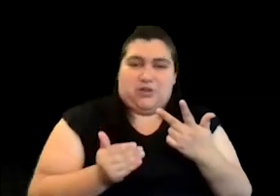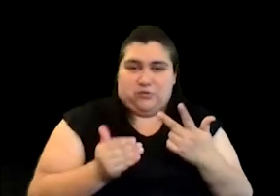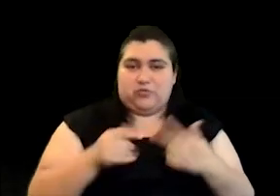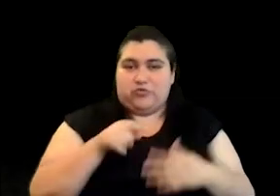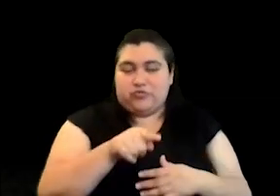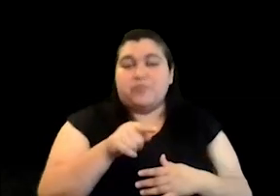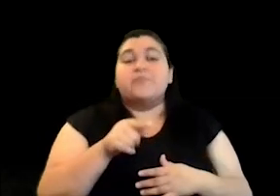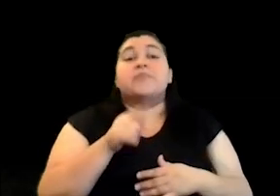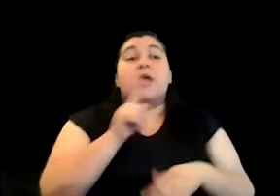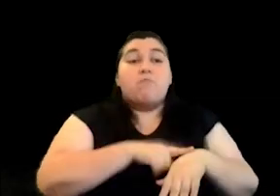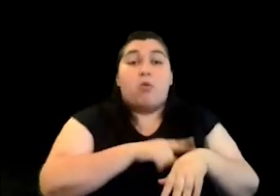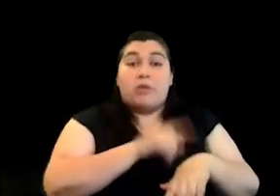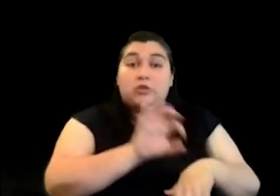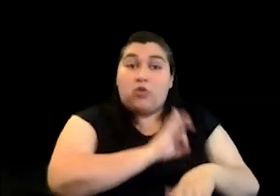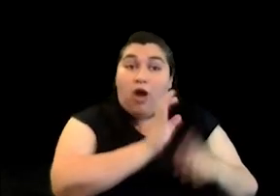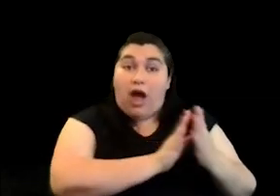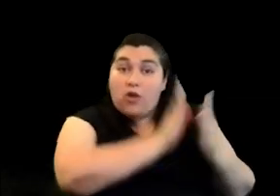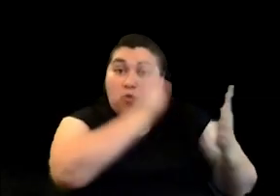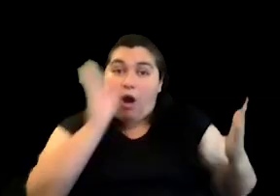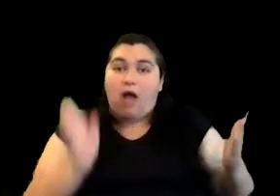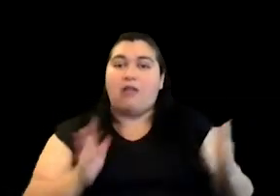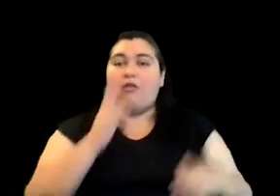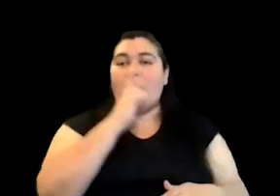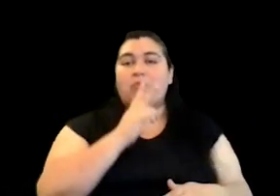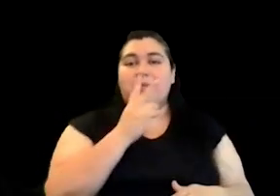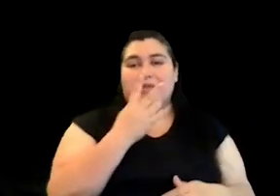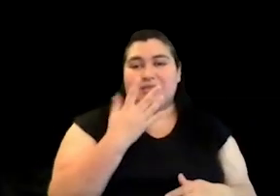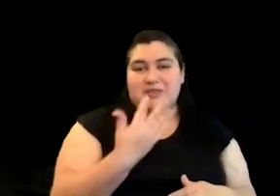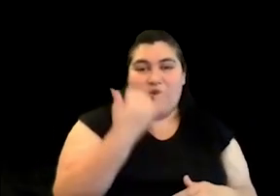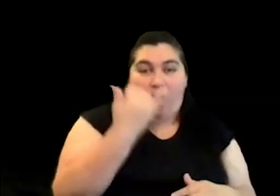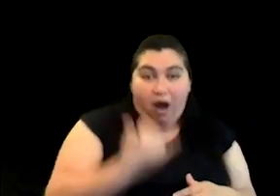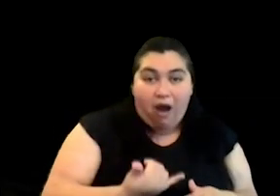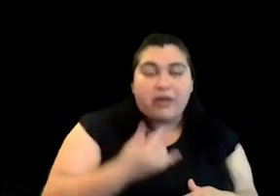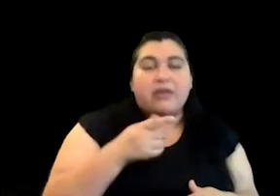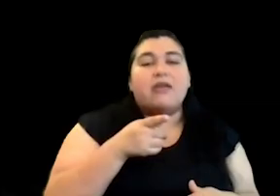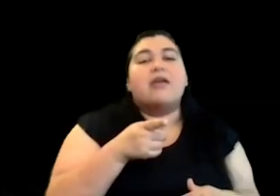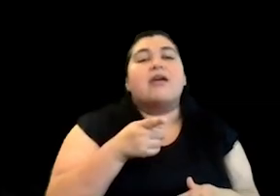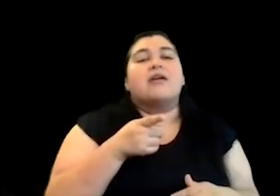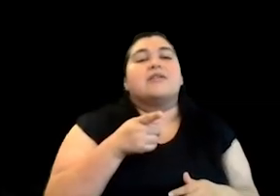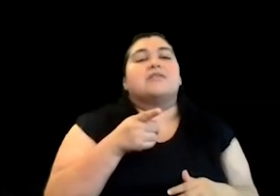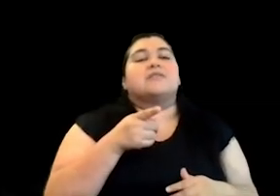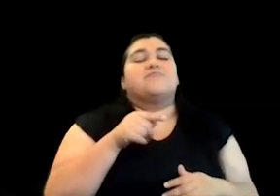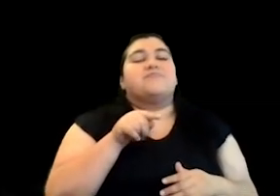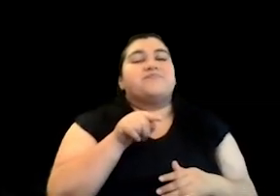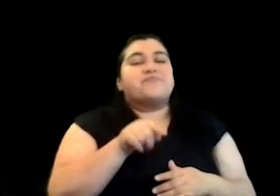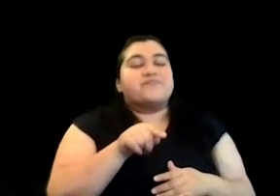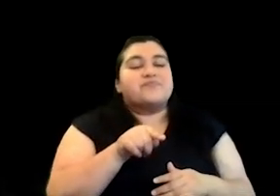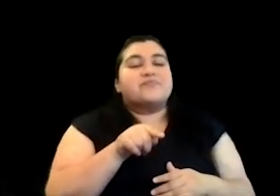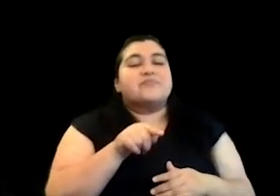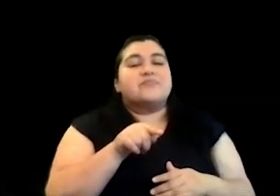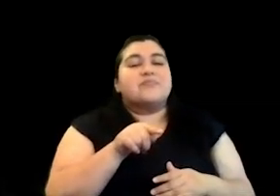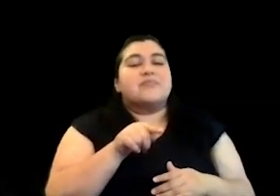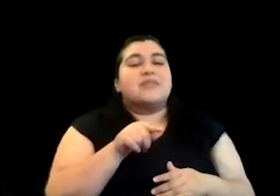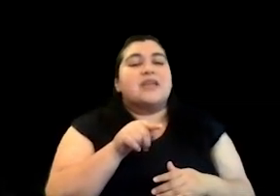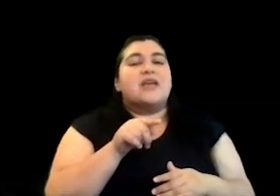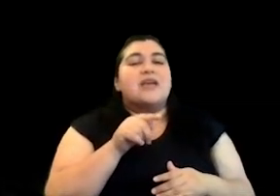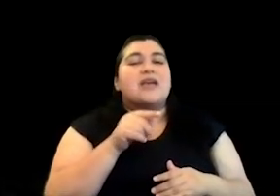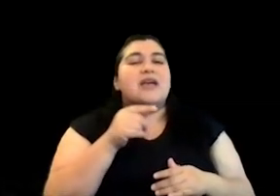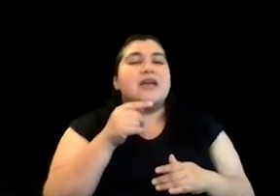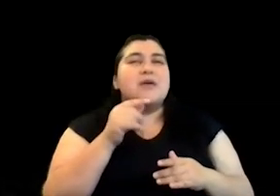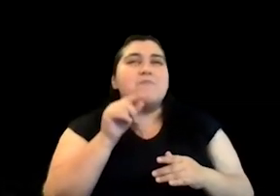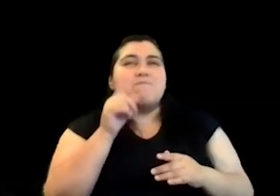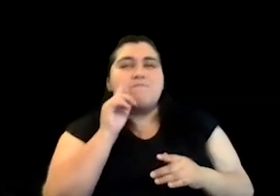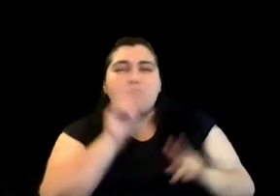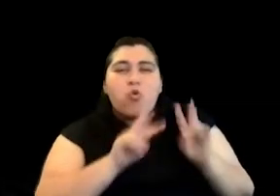el año 2025 va a ser, en este caso, inferior en